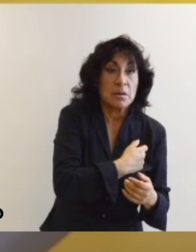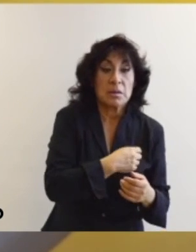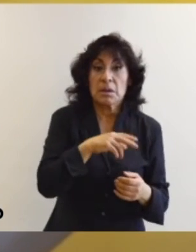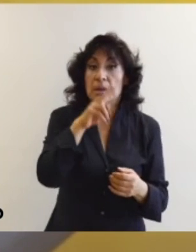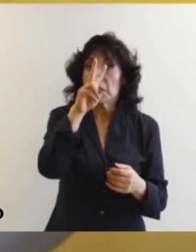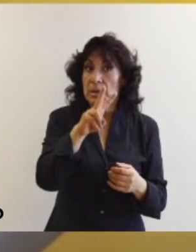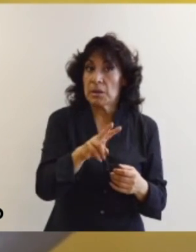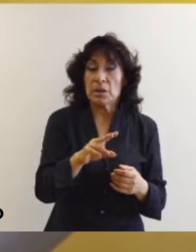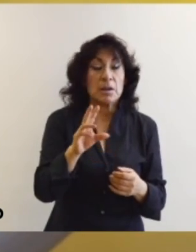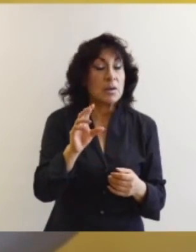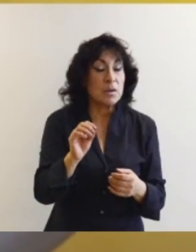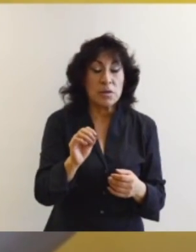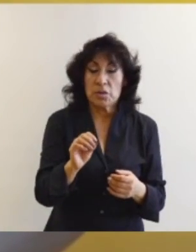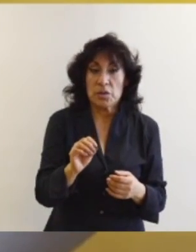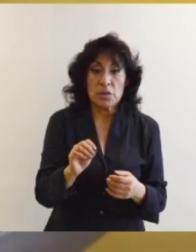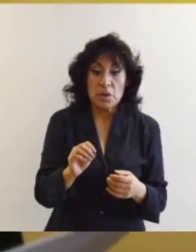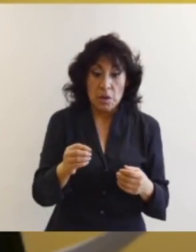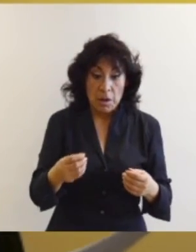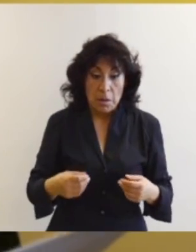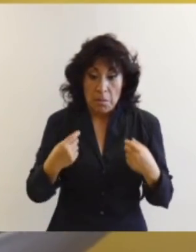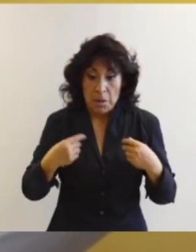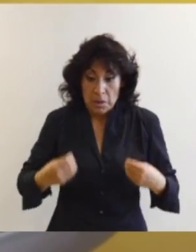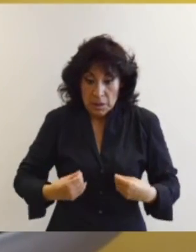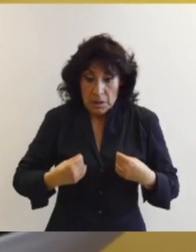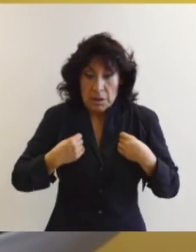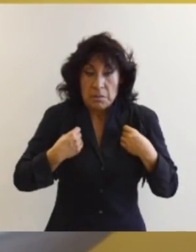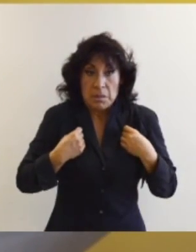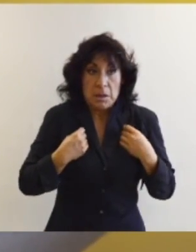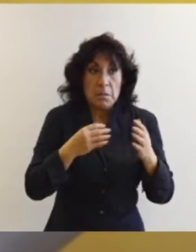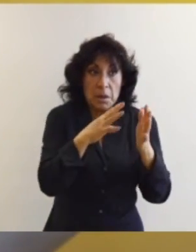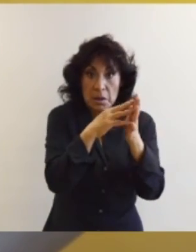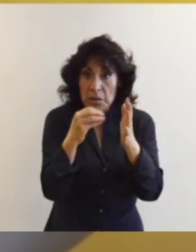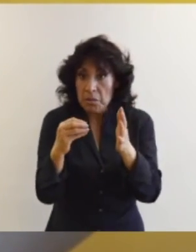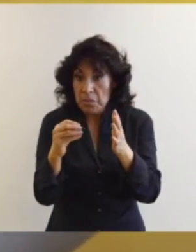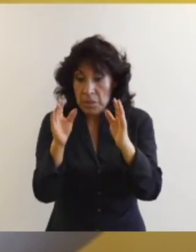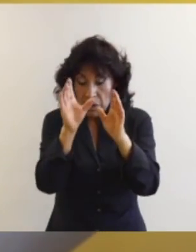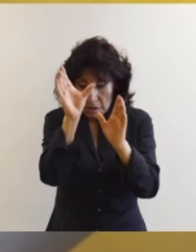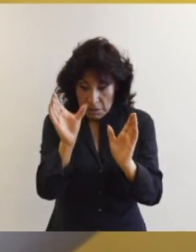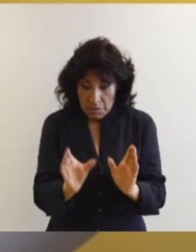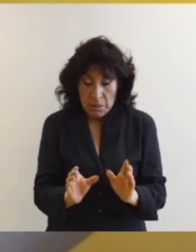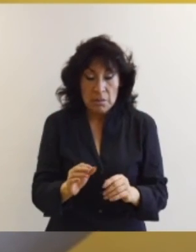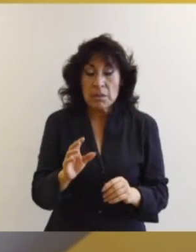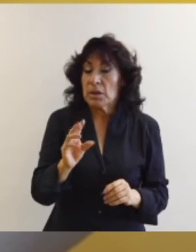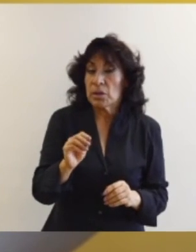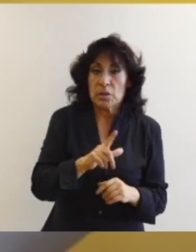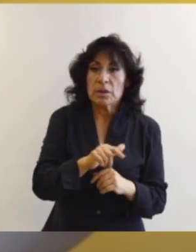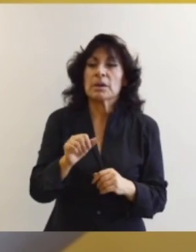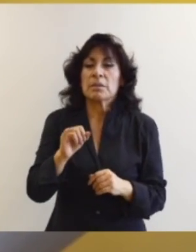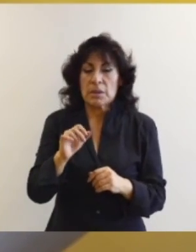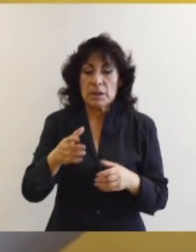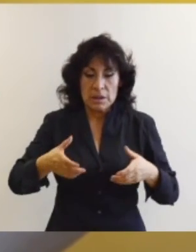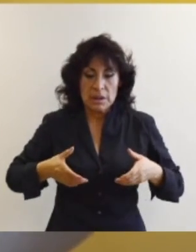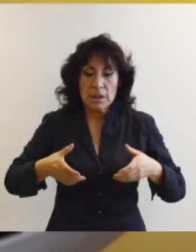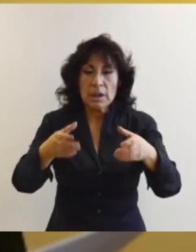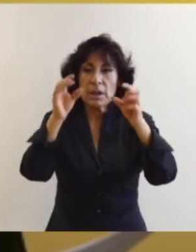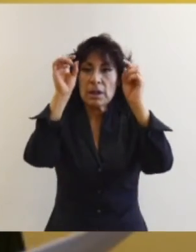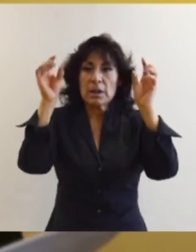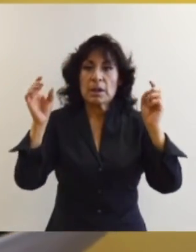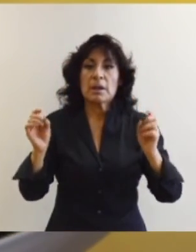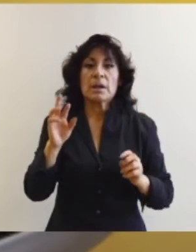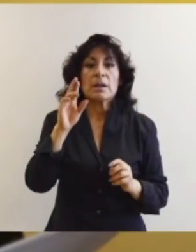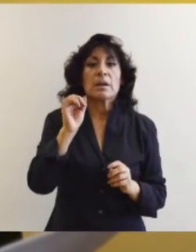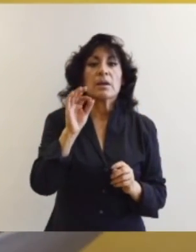por modelo a los vivos. Después sí. En el Paseo de la Reforma de México hay una estatua de Cuauhtémoc,